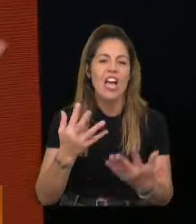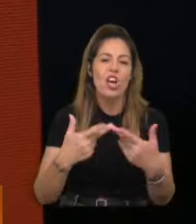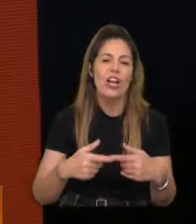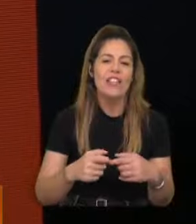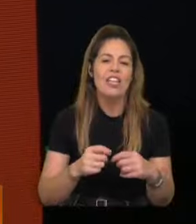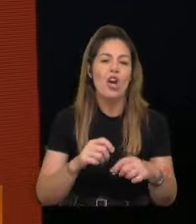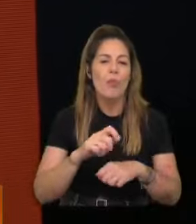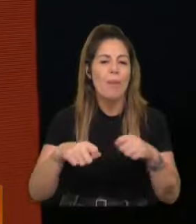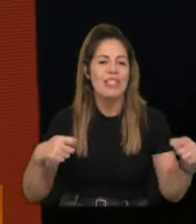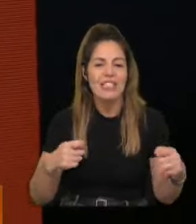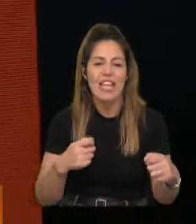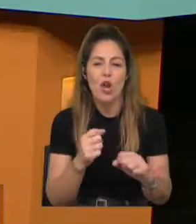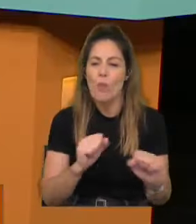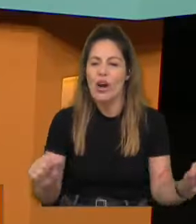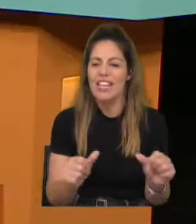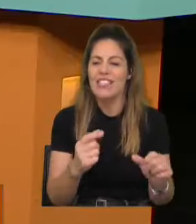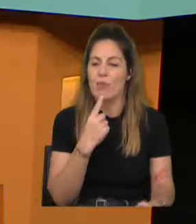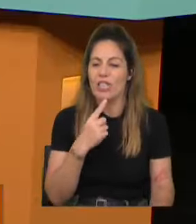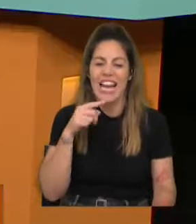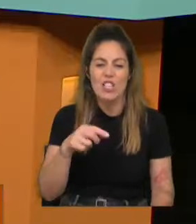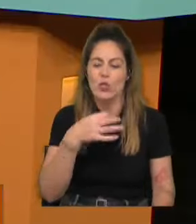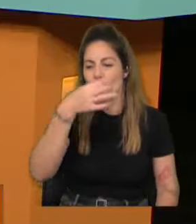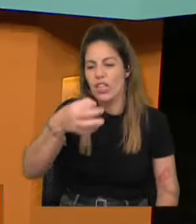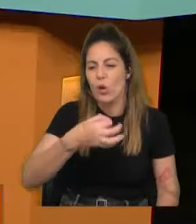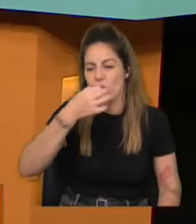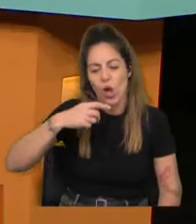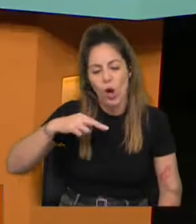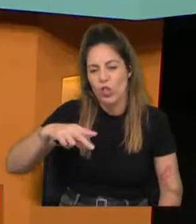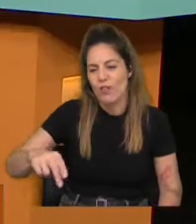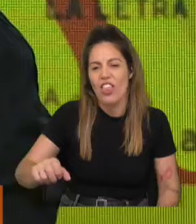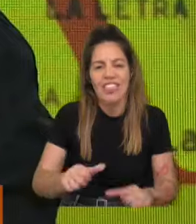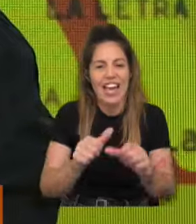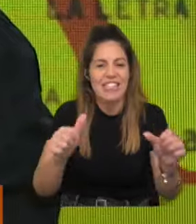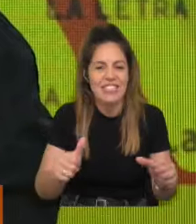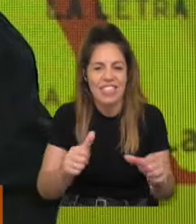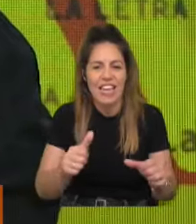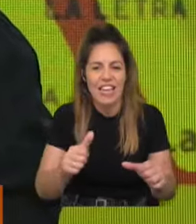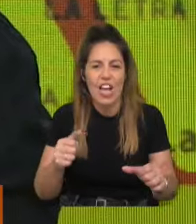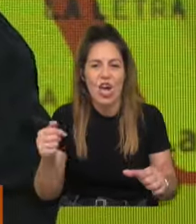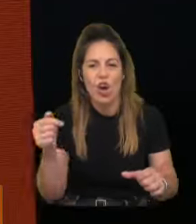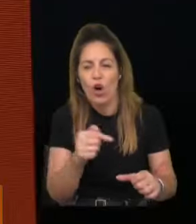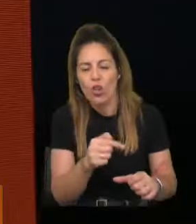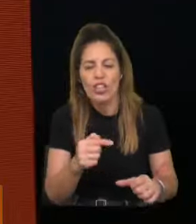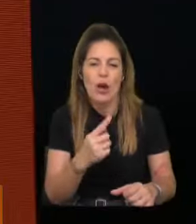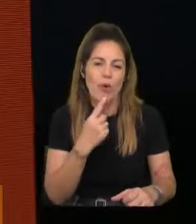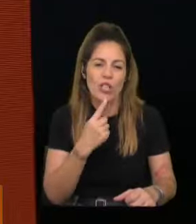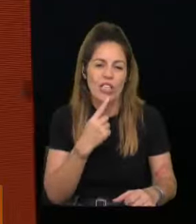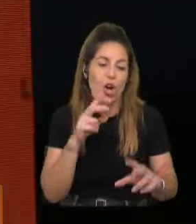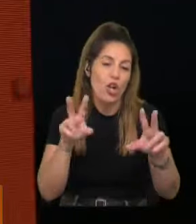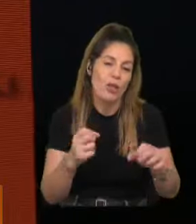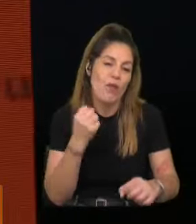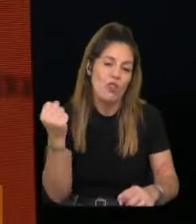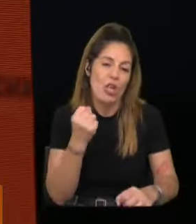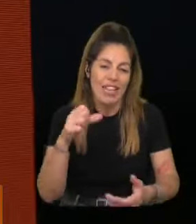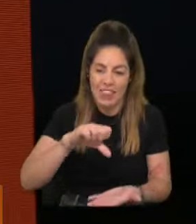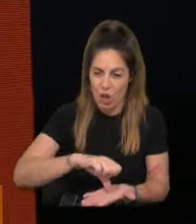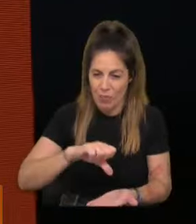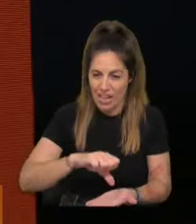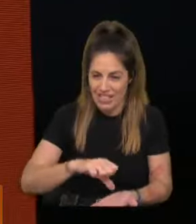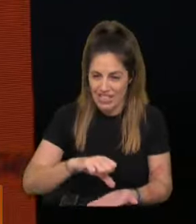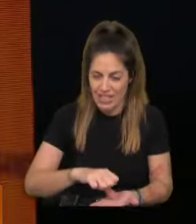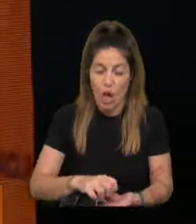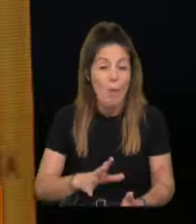hacer política no hay discurso más conservador que ese de hacer a político los temas fundamentales del país pero hay que tener